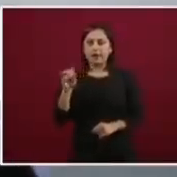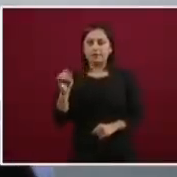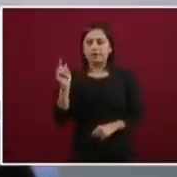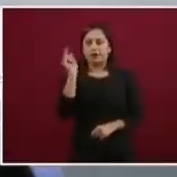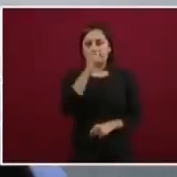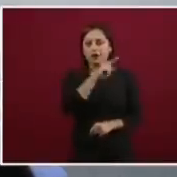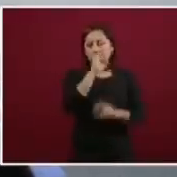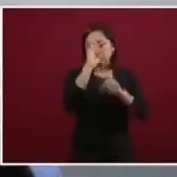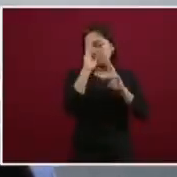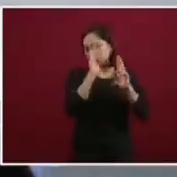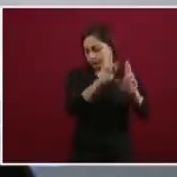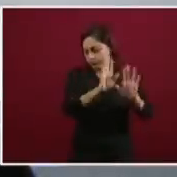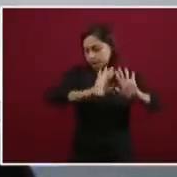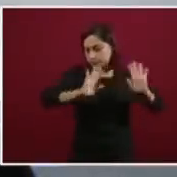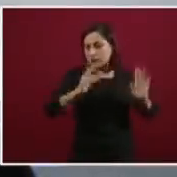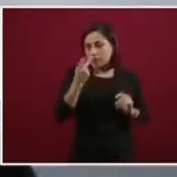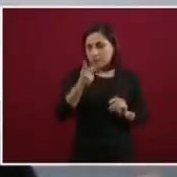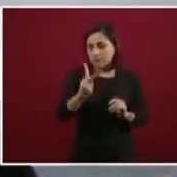este